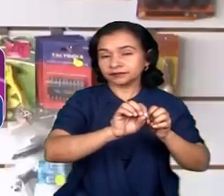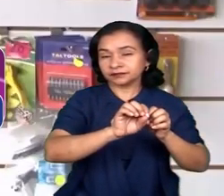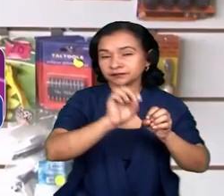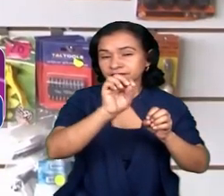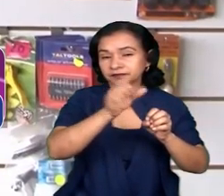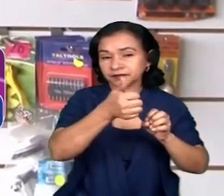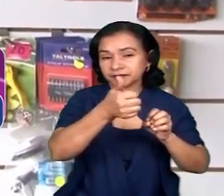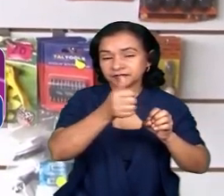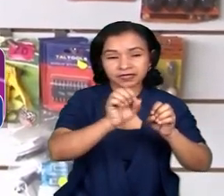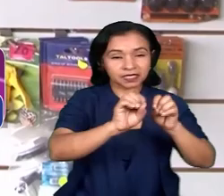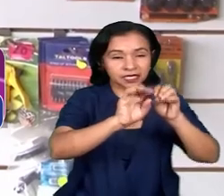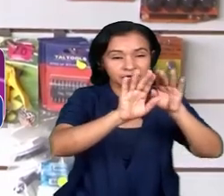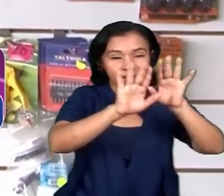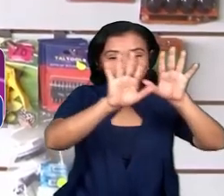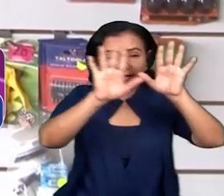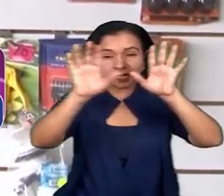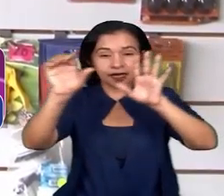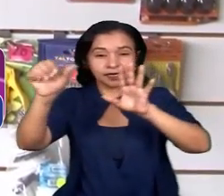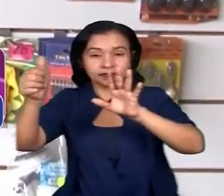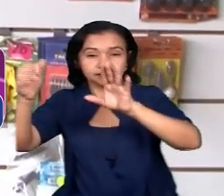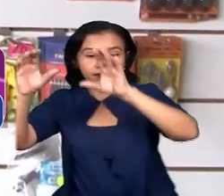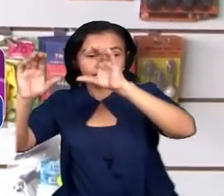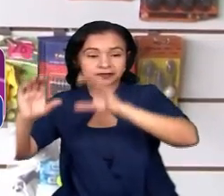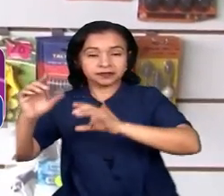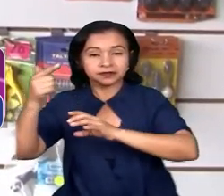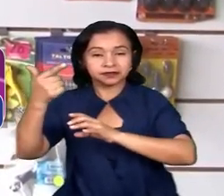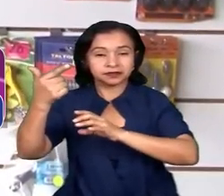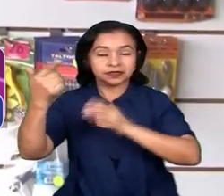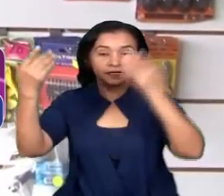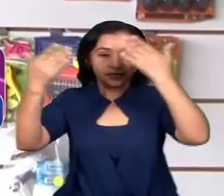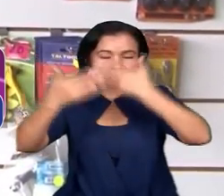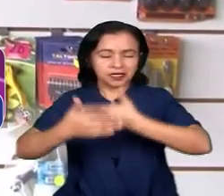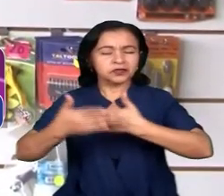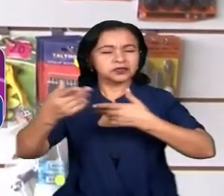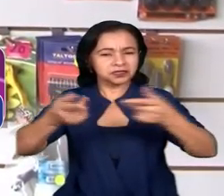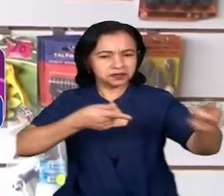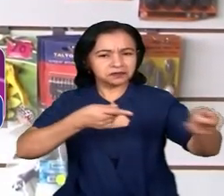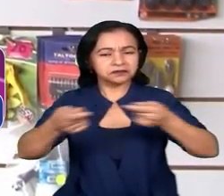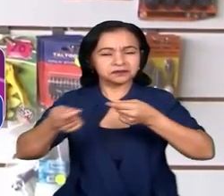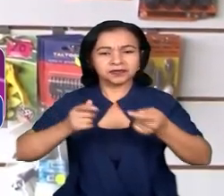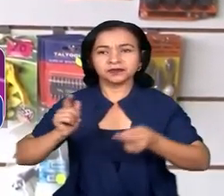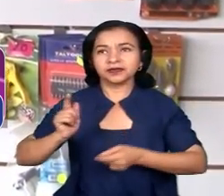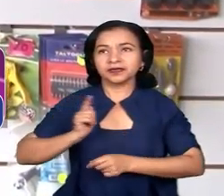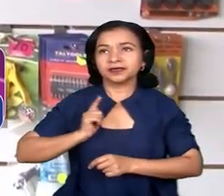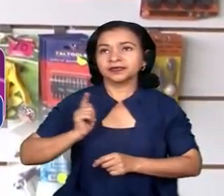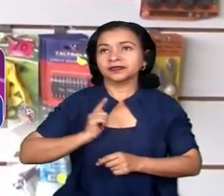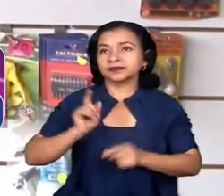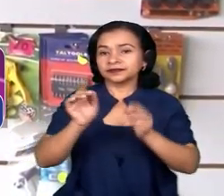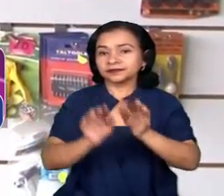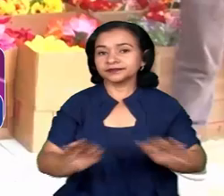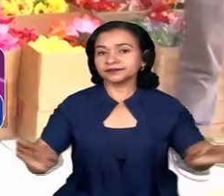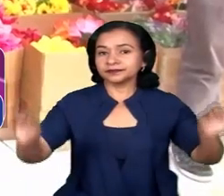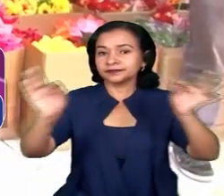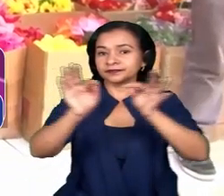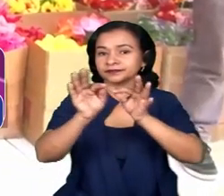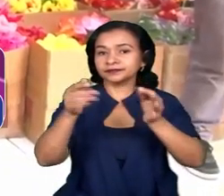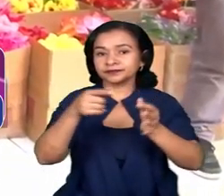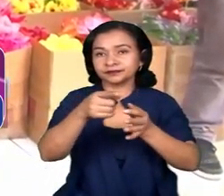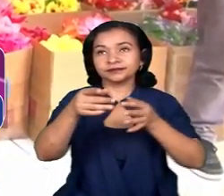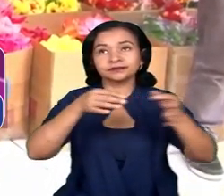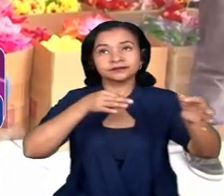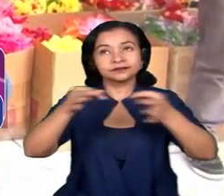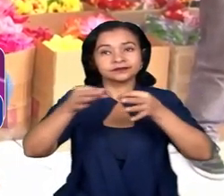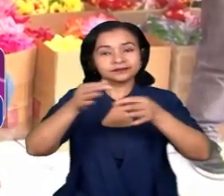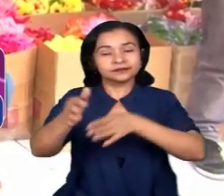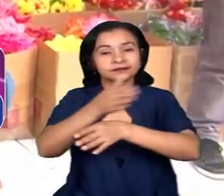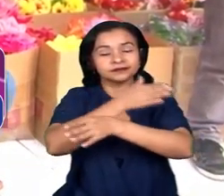desde las 6 de la mañana hasta las 6 de la tarde, 7 de la noche. Importante también el proceso de lo que usted plantea, en principio conversación